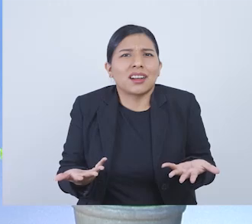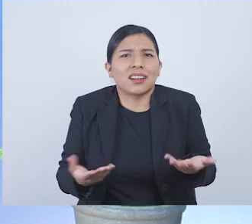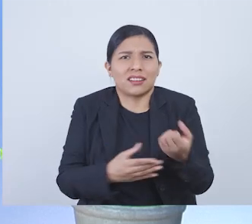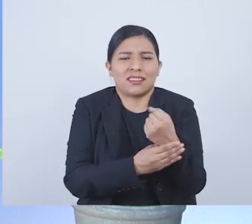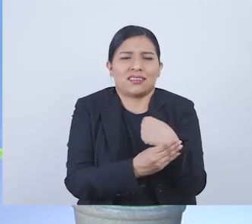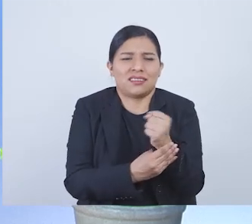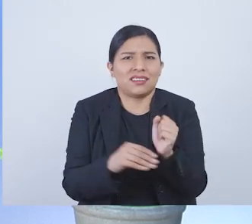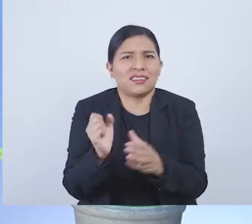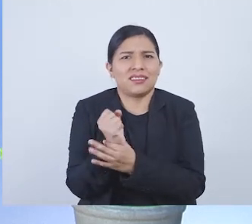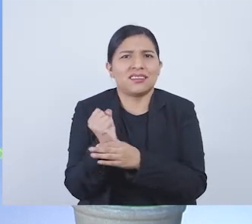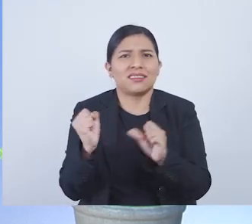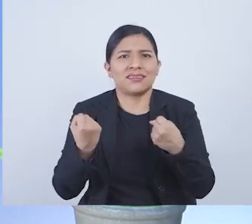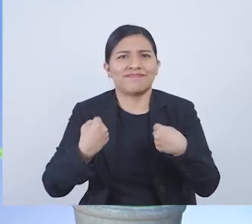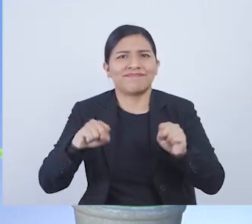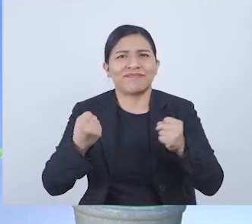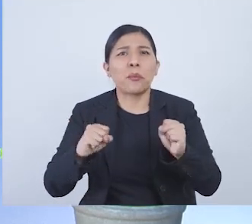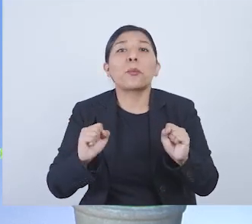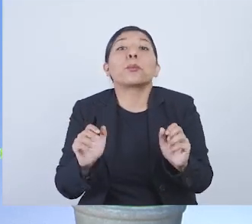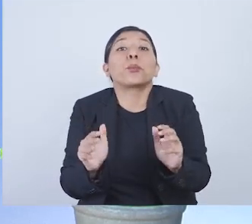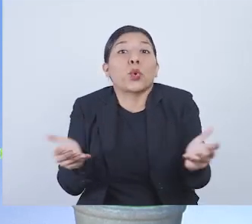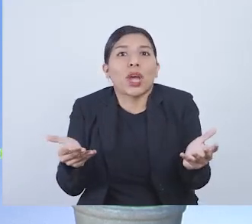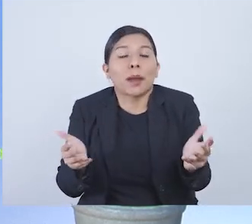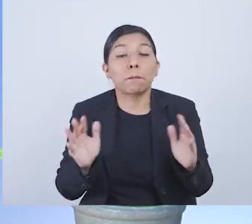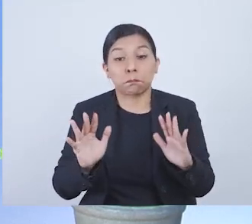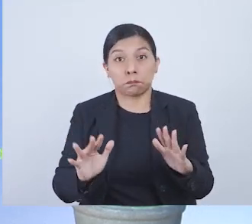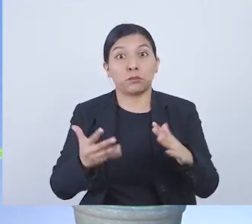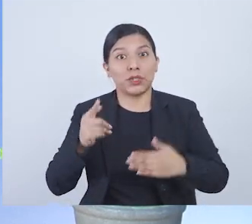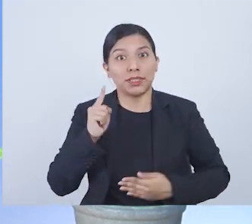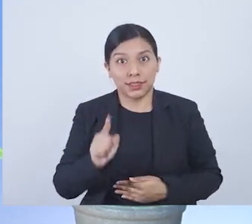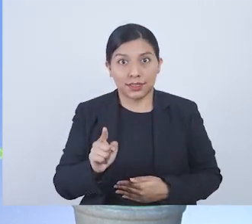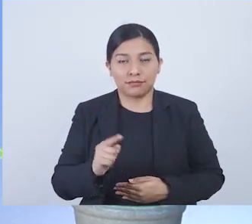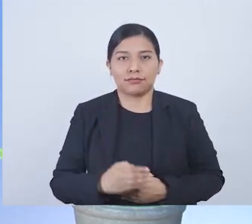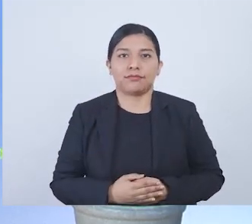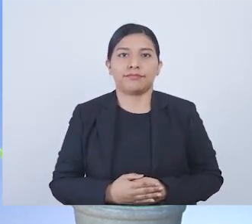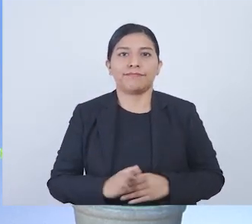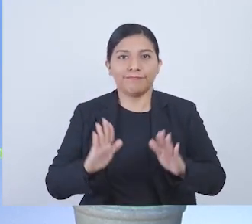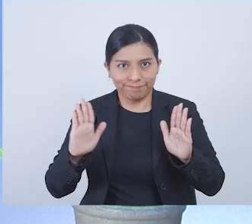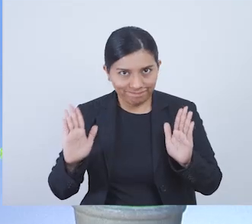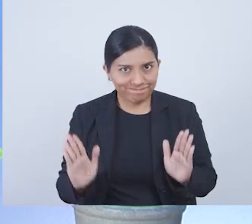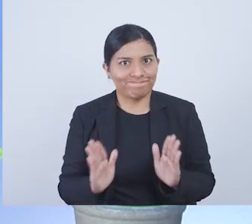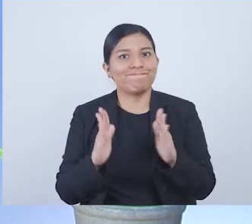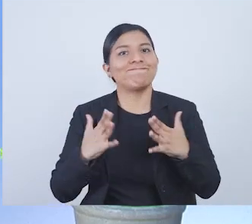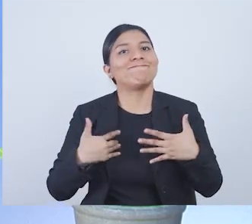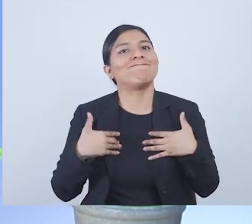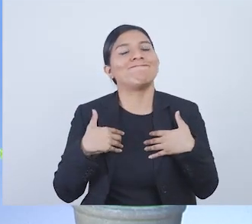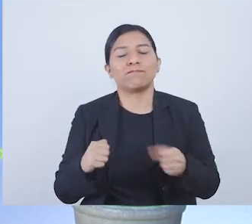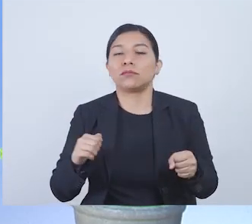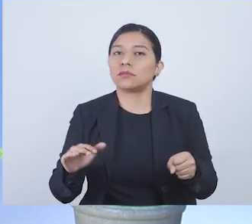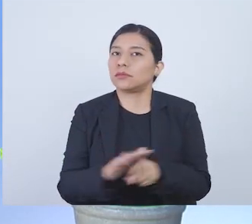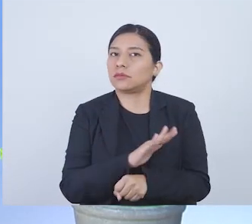psicomotricidad? Mire, la psicomotricidad propicia una salud integral,